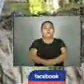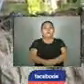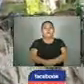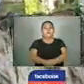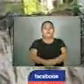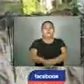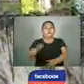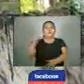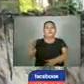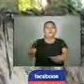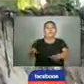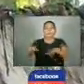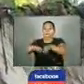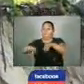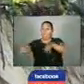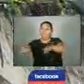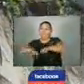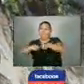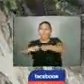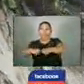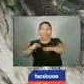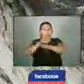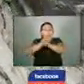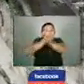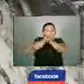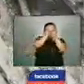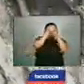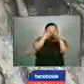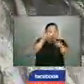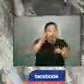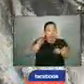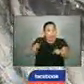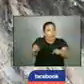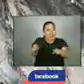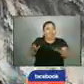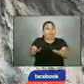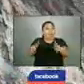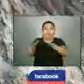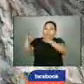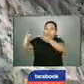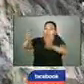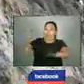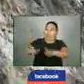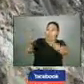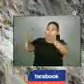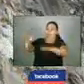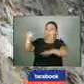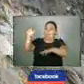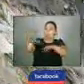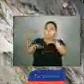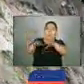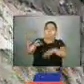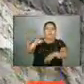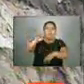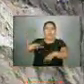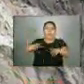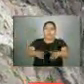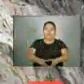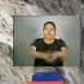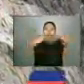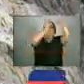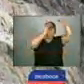El colapso de la tubería ocurrió en horas de la madrugada llevándose a su paso tres árboles y un poste del tendido eléctrico,